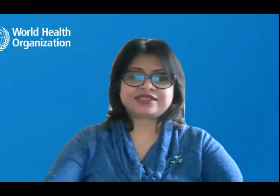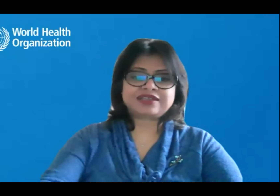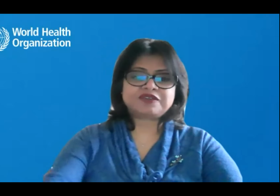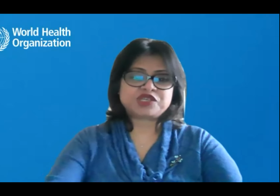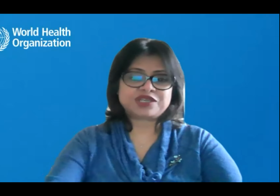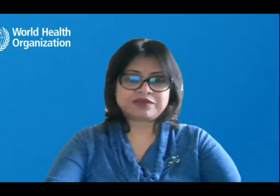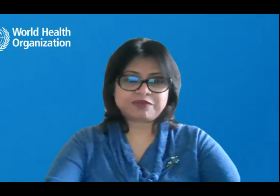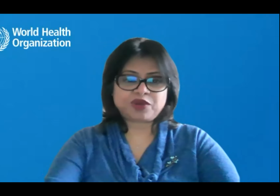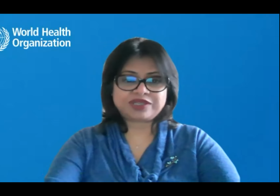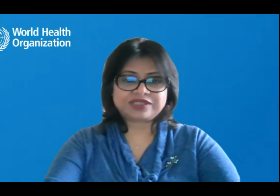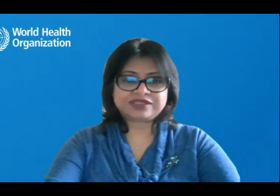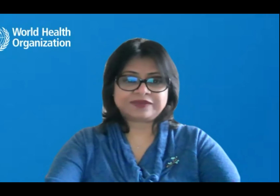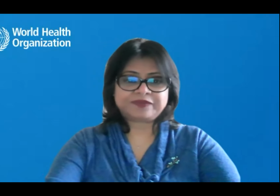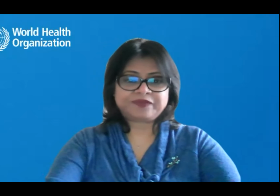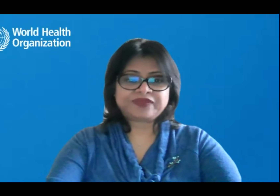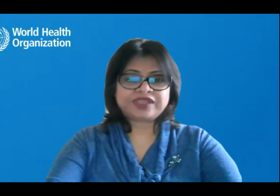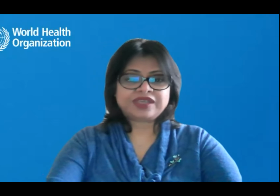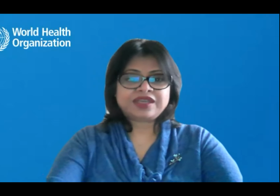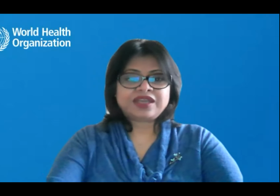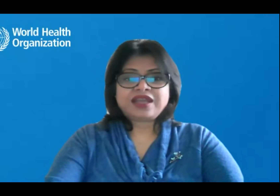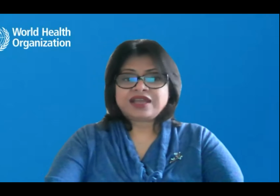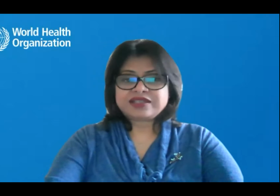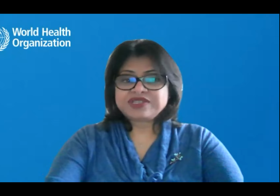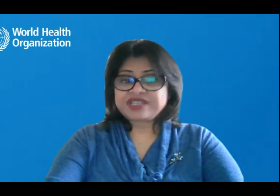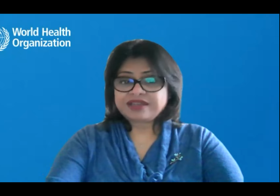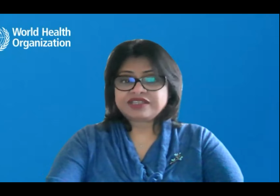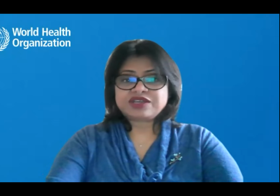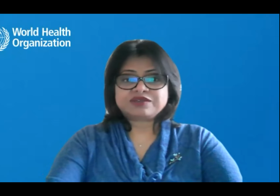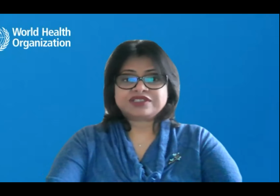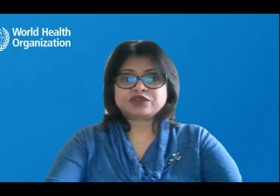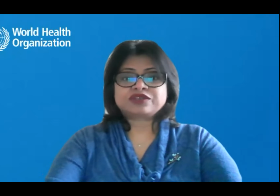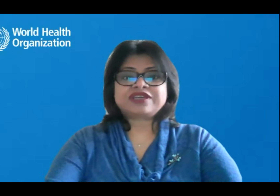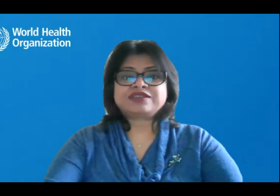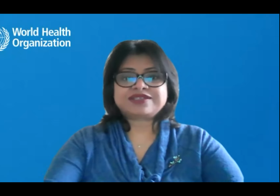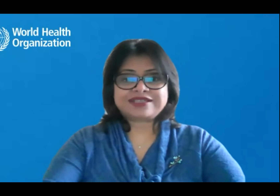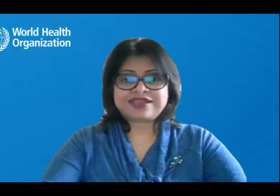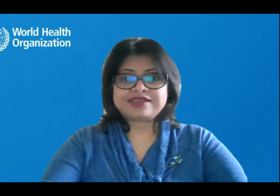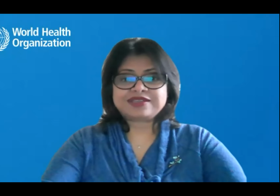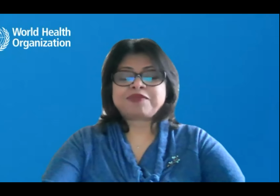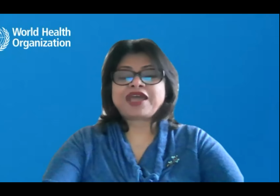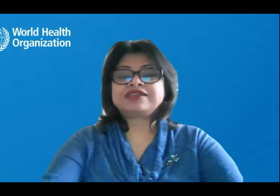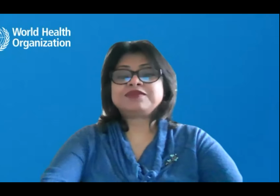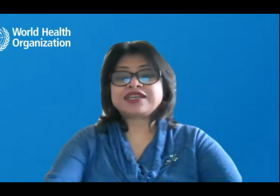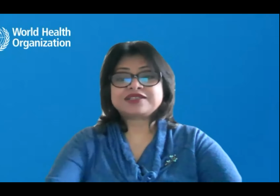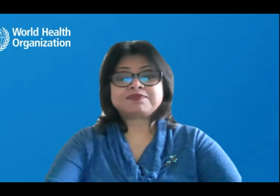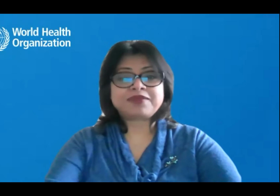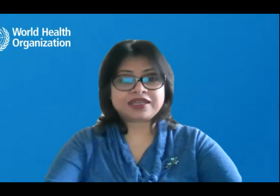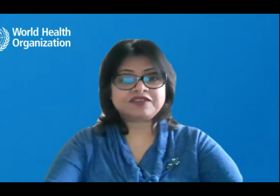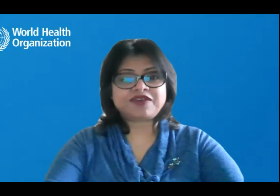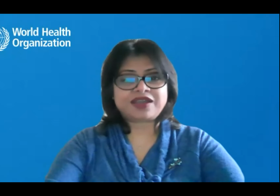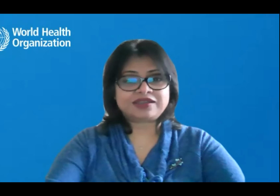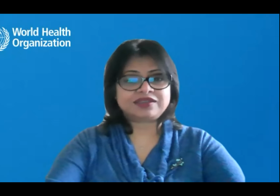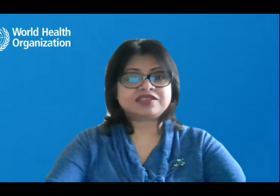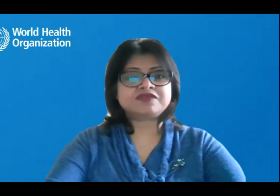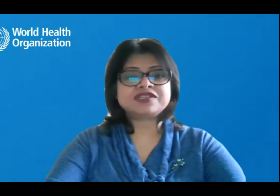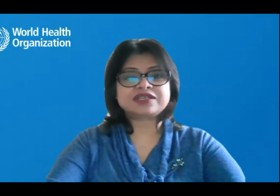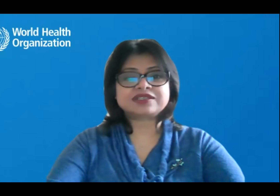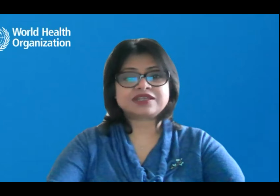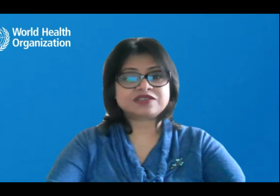representa 1.2 más muertes que se habían reportado anteriormente. El director general ha declarado